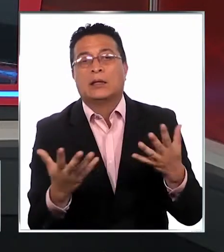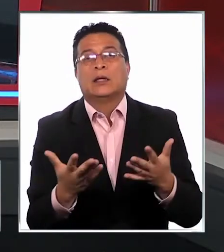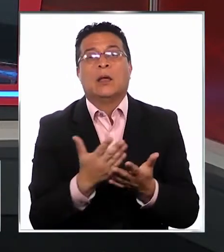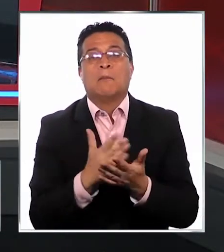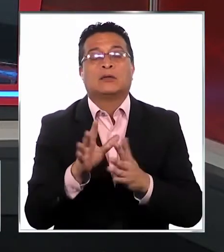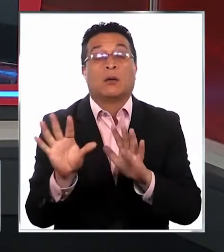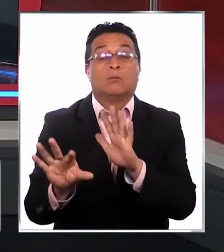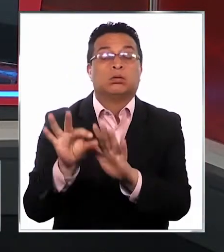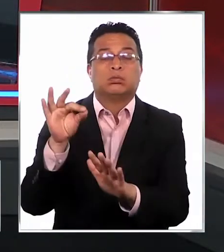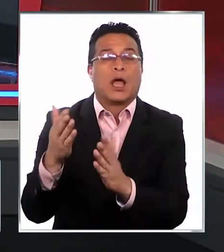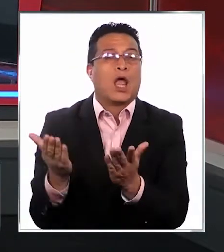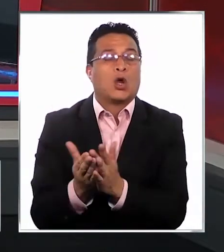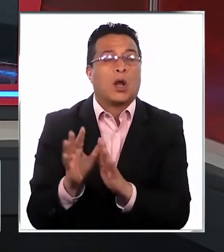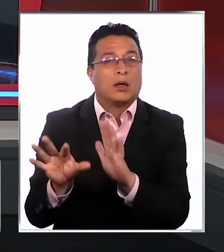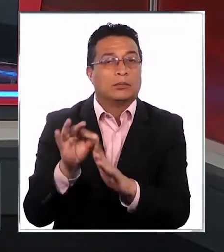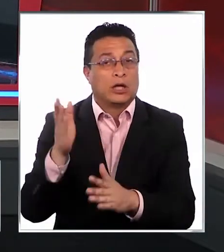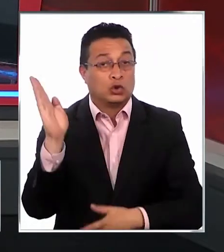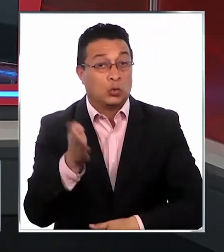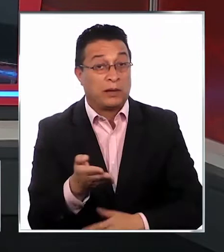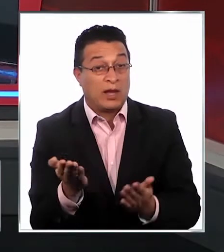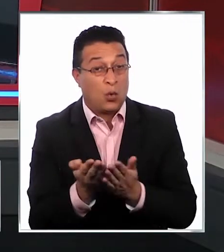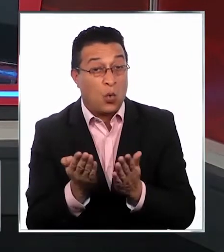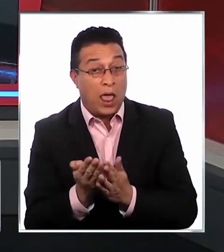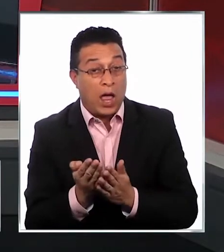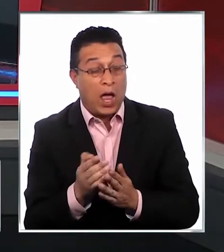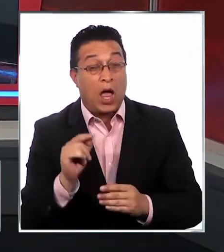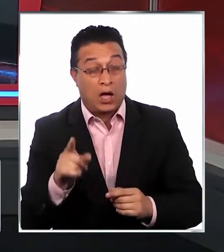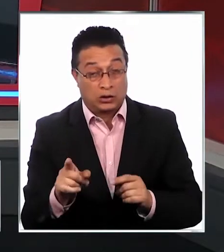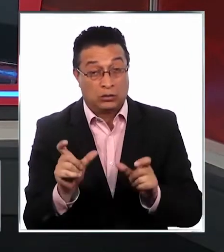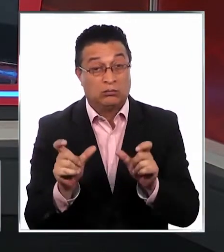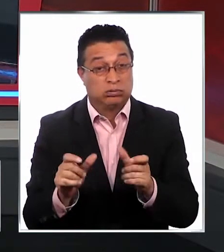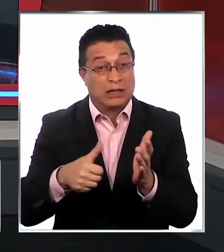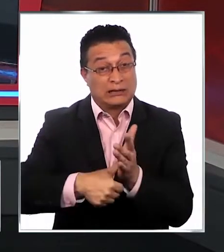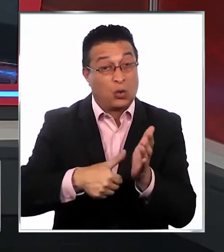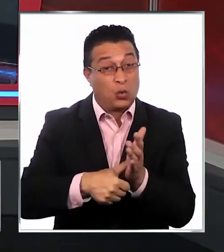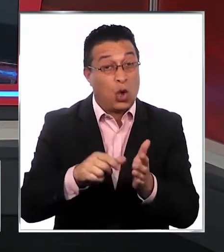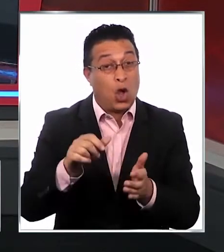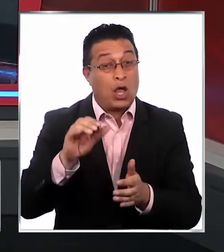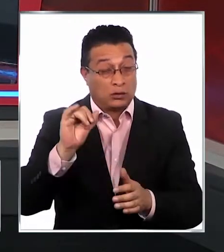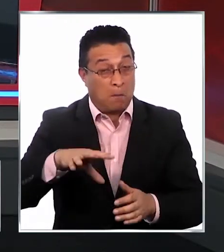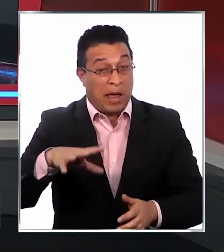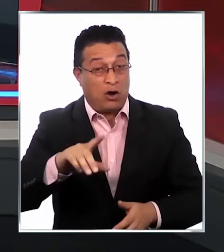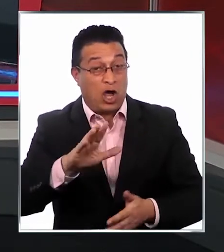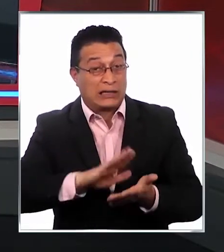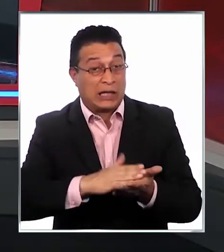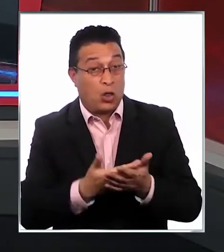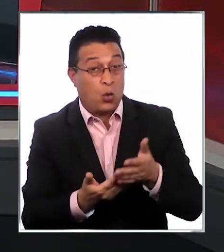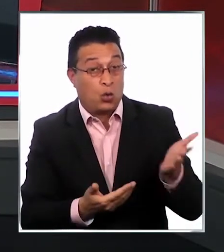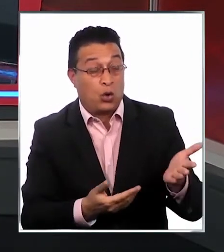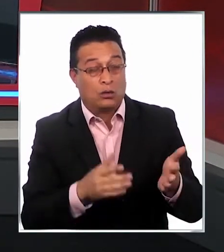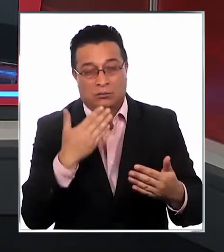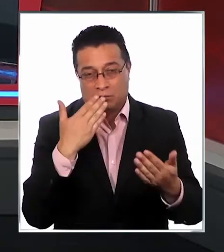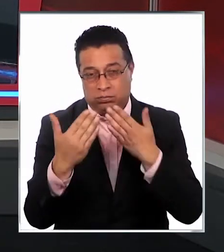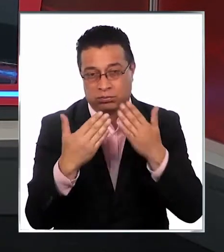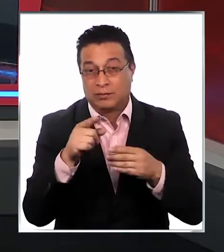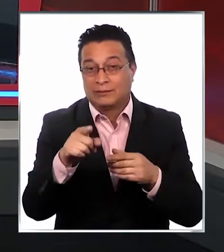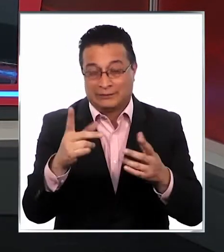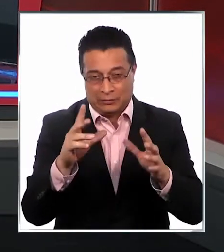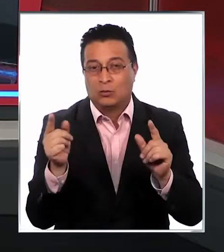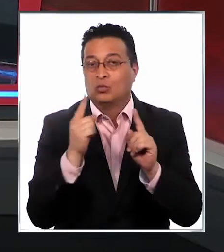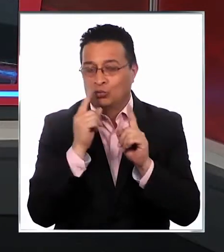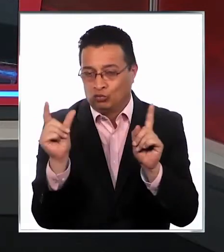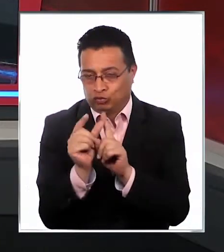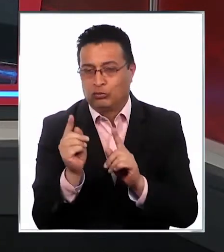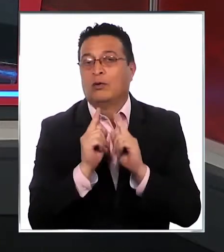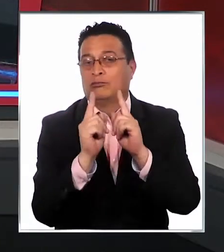detecta un contagio en una escuela? ¿Se suspenden las clases? ¿Habrá cobertura de salud? A continuación, un adelanto de la conversación con el ministro Raúl